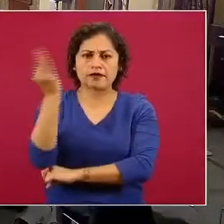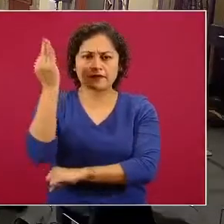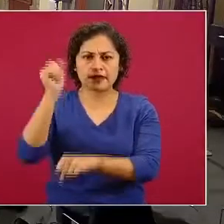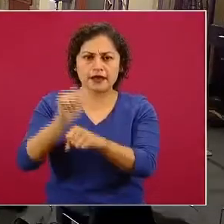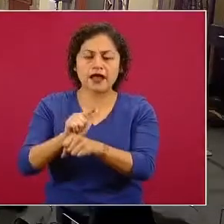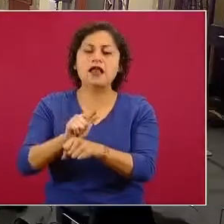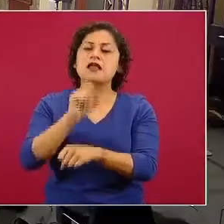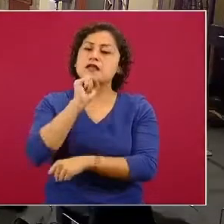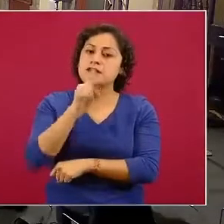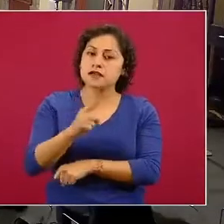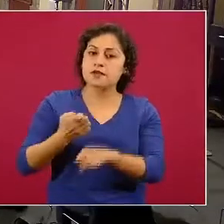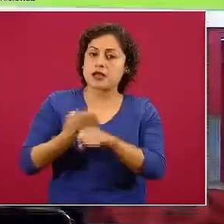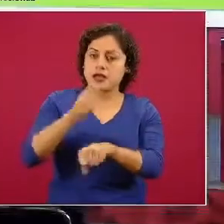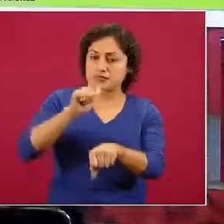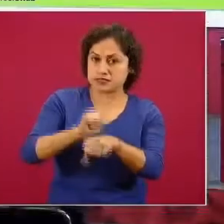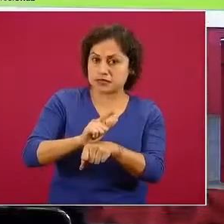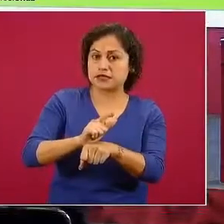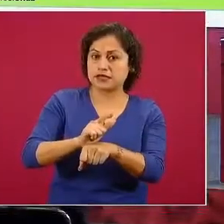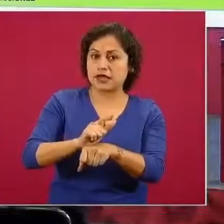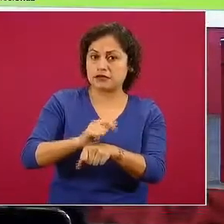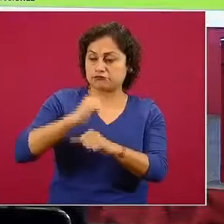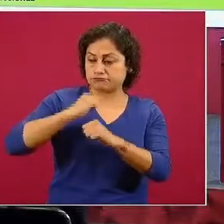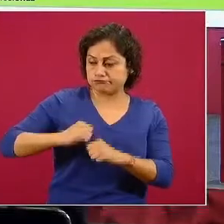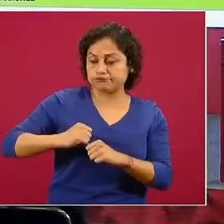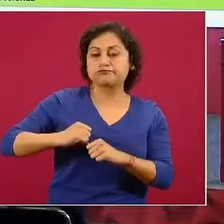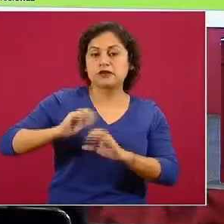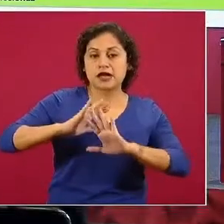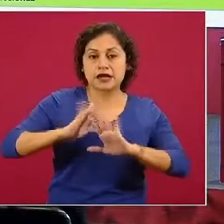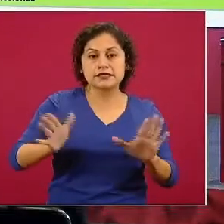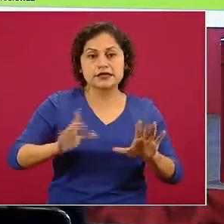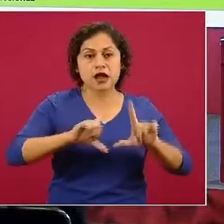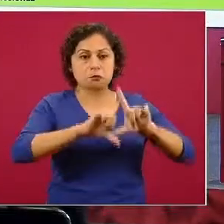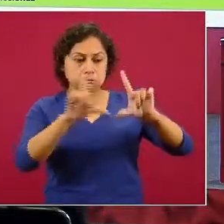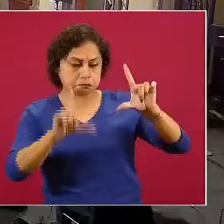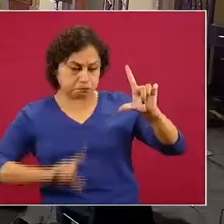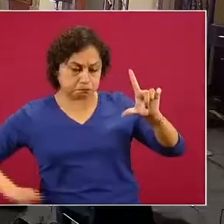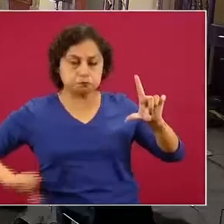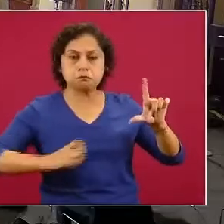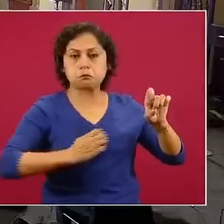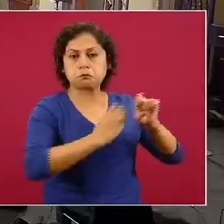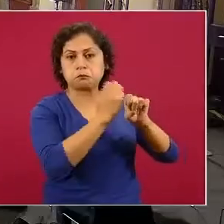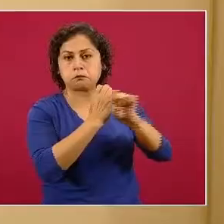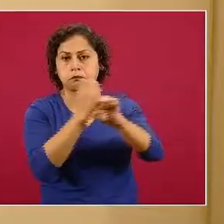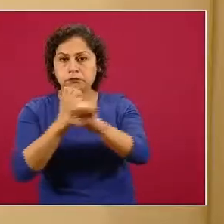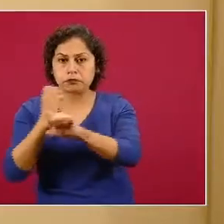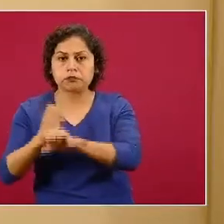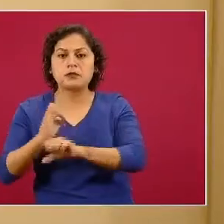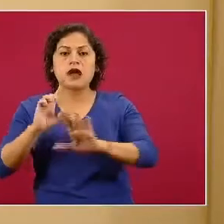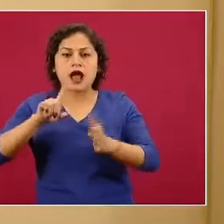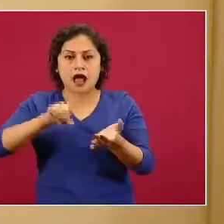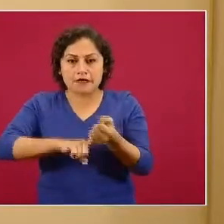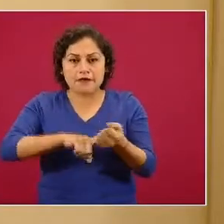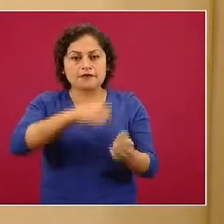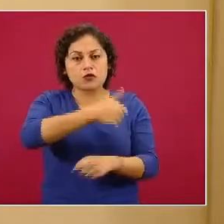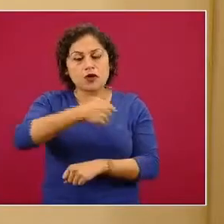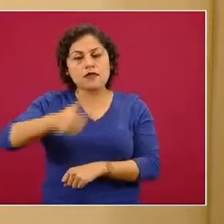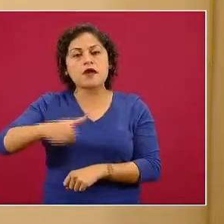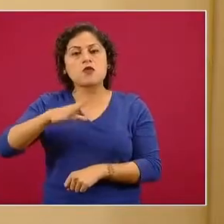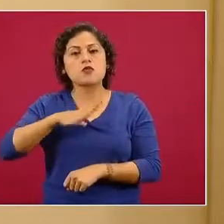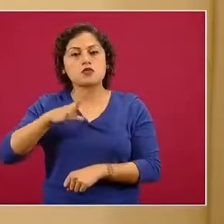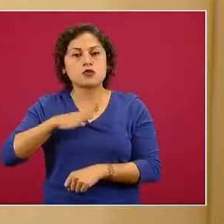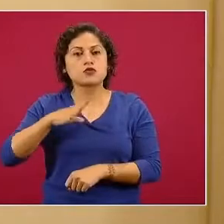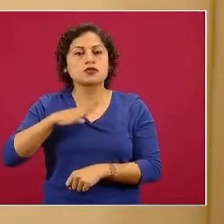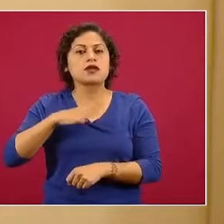estatal, que ahorita ya está sucediendo en todos los estados, hay una mesa de la Estrategia Nacional para la Prevención de Adicciones, se